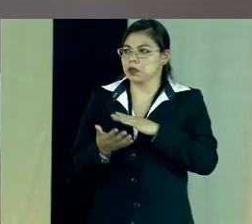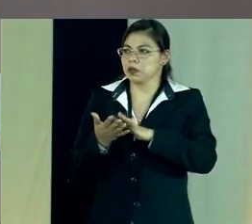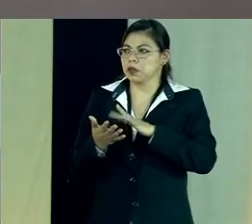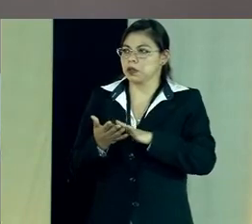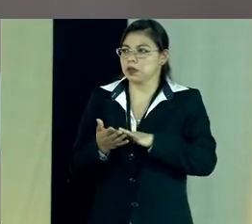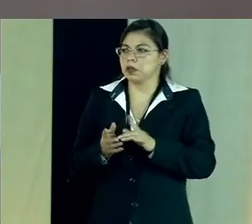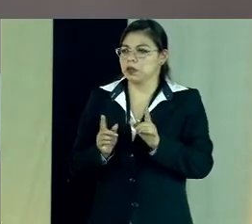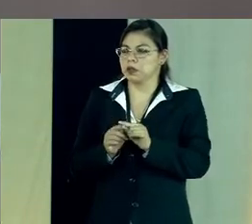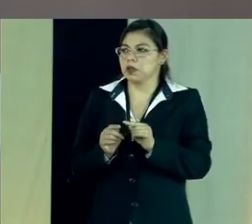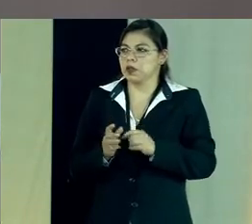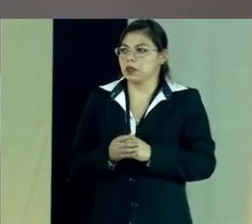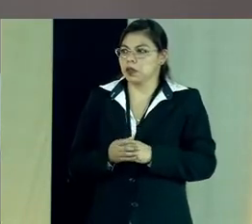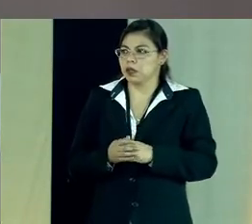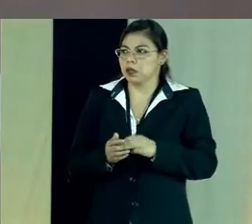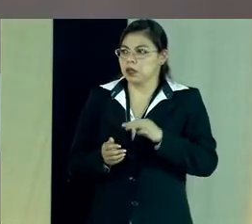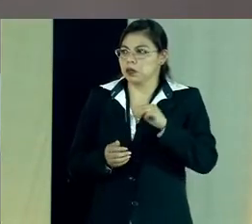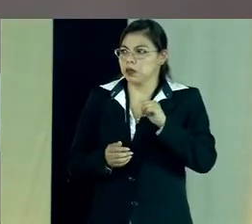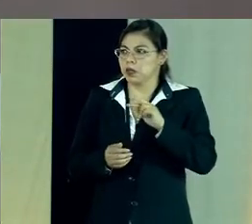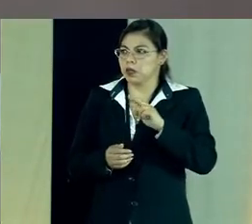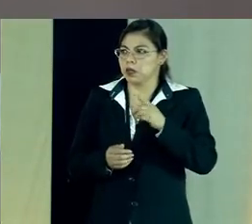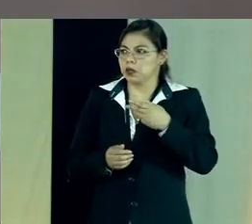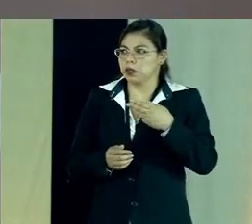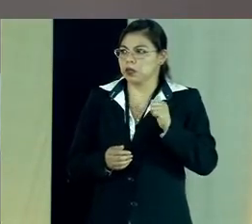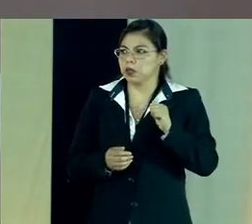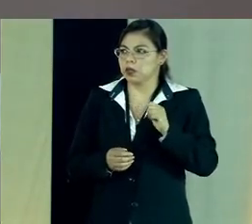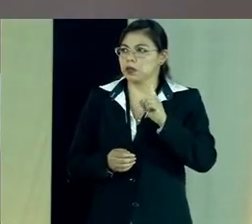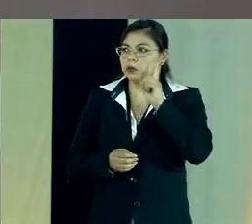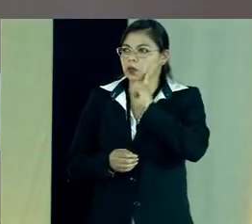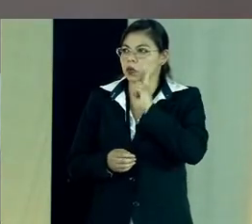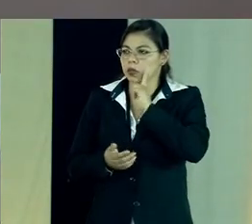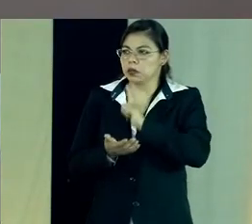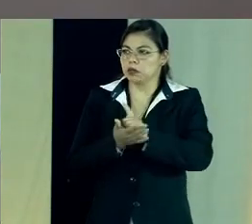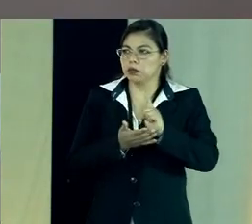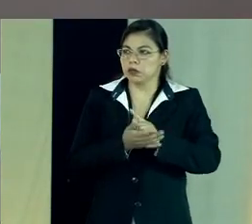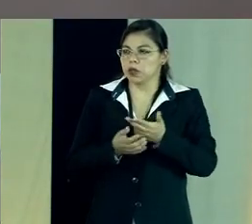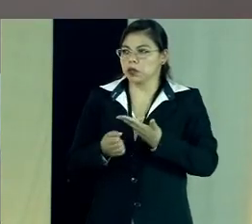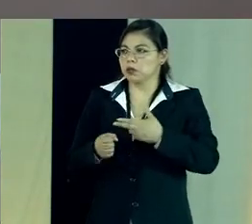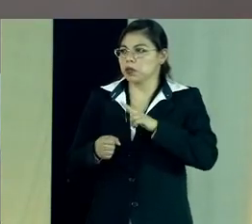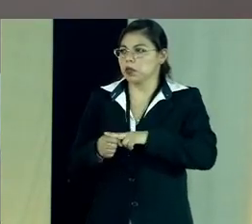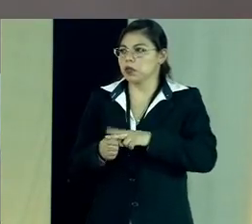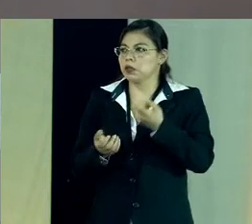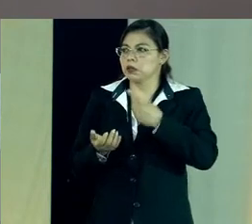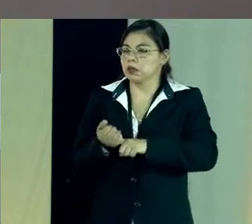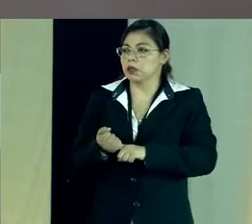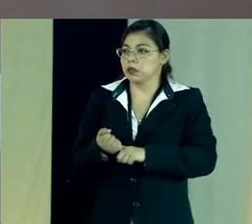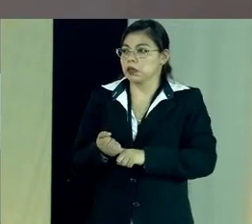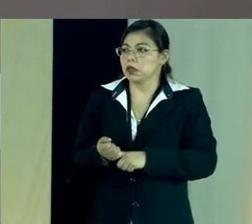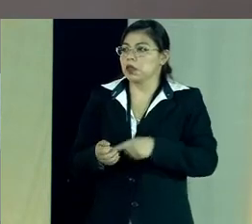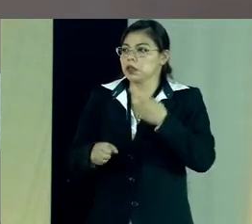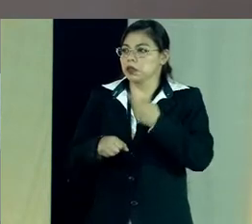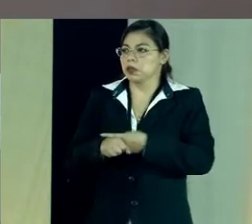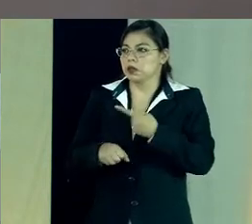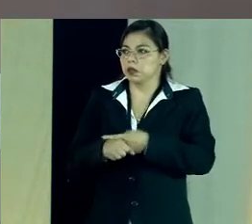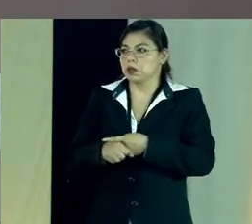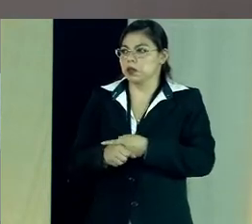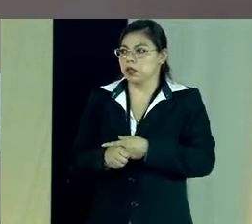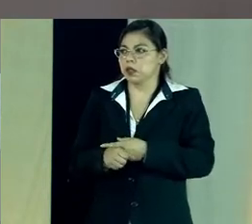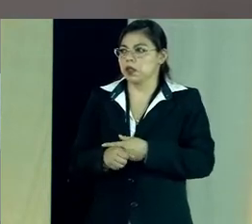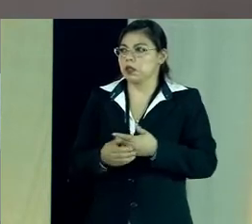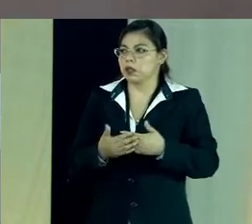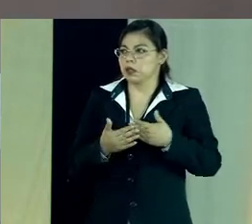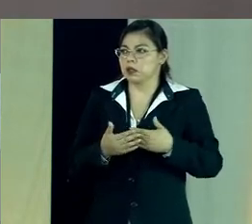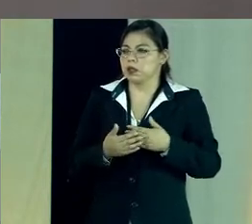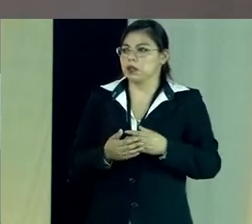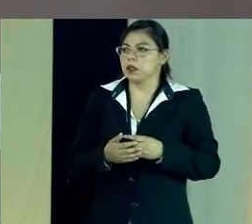marta la limpiadora en mi hospital las enfermedades crónicas dominan los